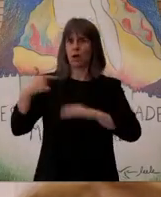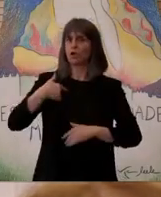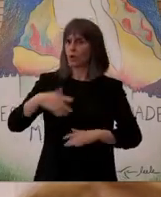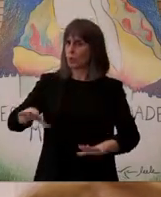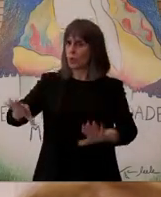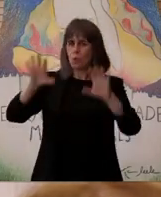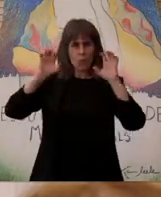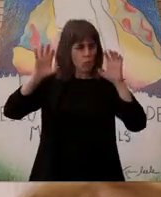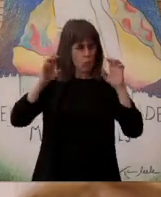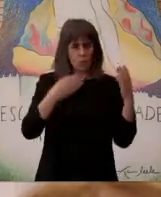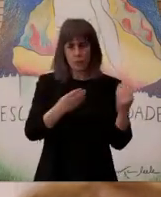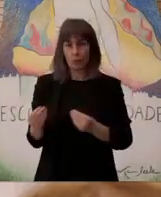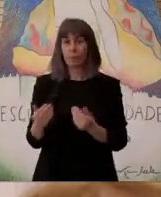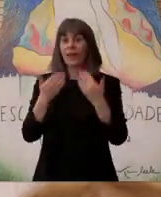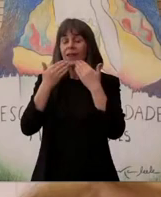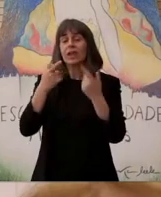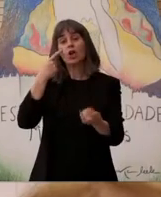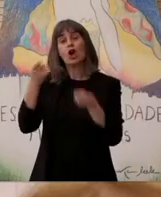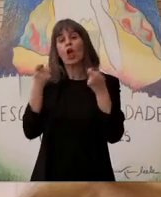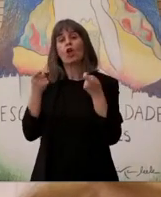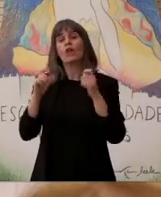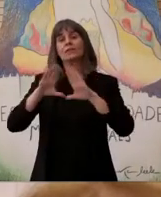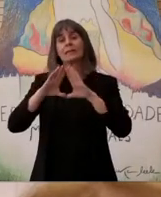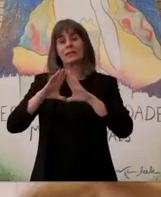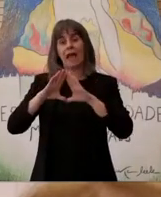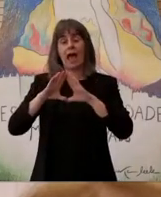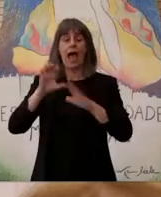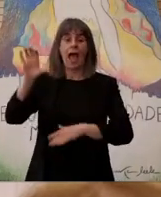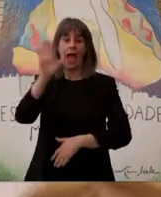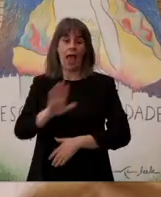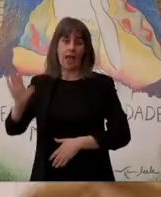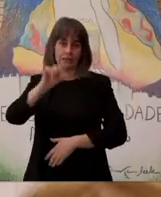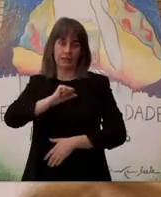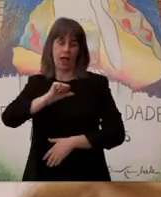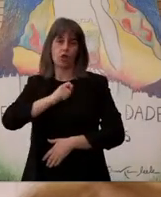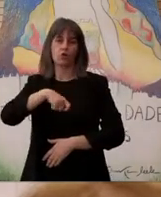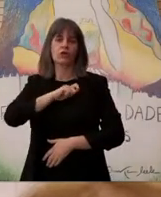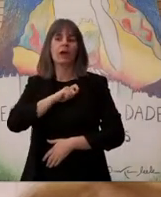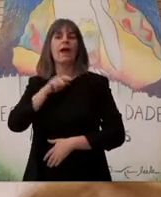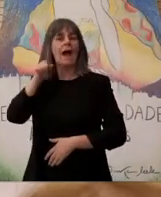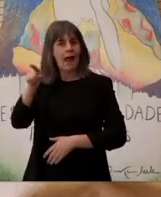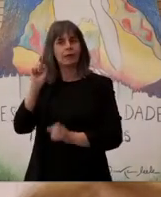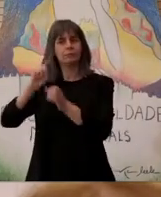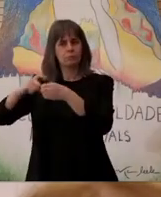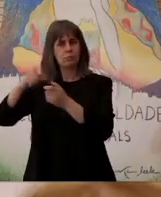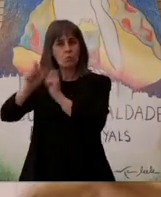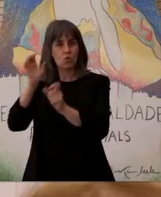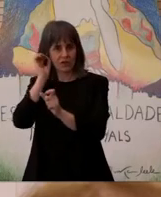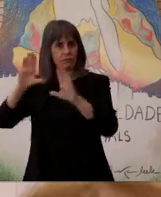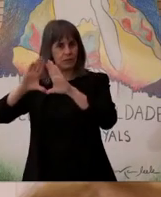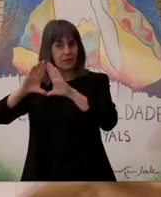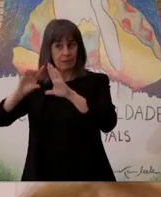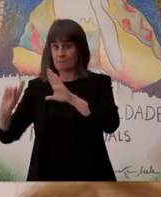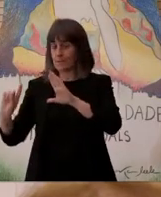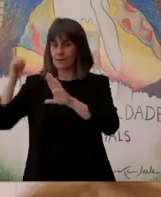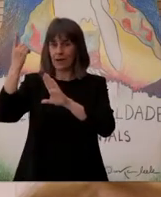da coordinadora feminista nuevo estado donde estaban estaban aquellas mujeres feministas pioneiras que luego en gran parte fueron